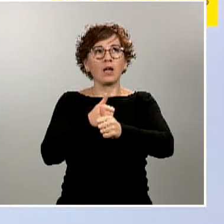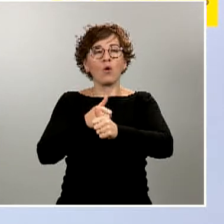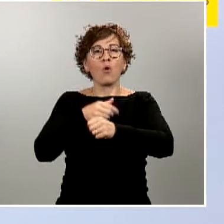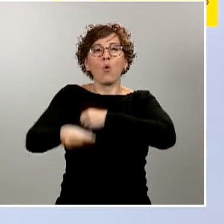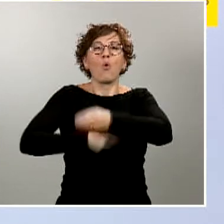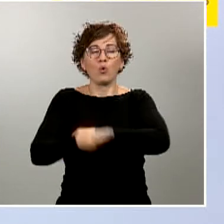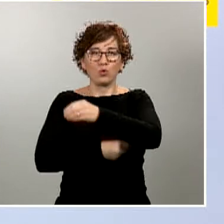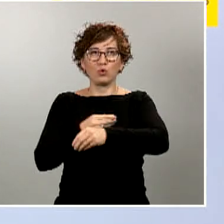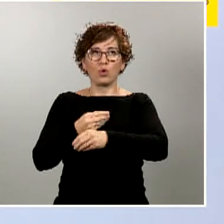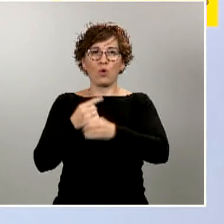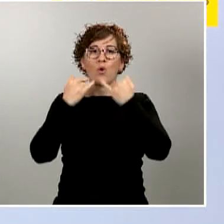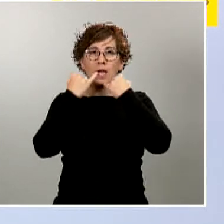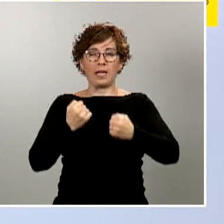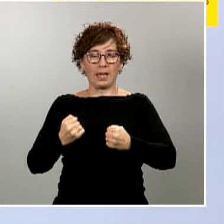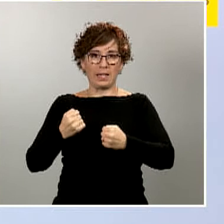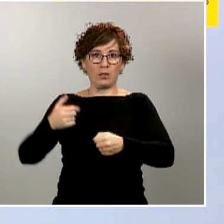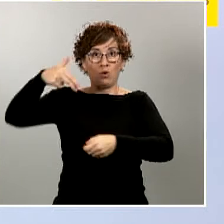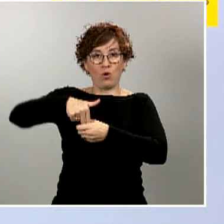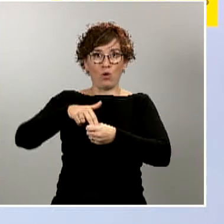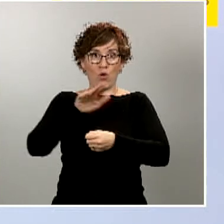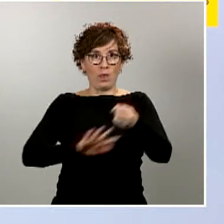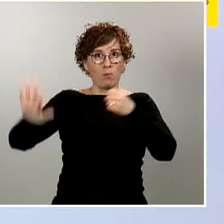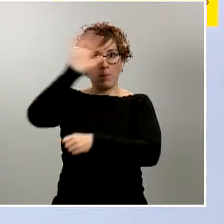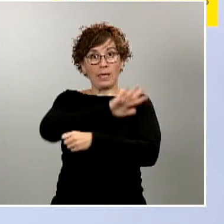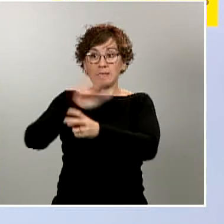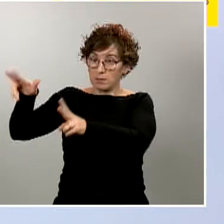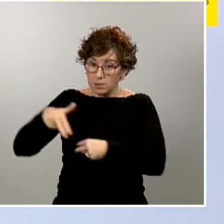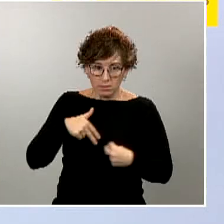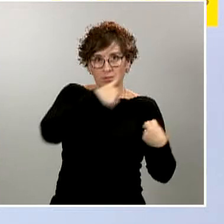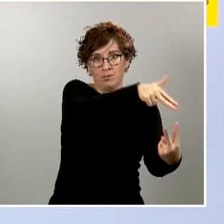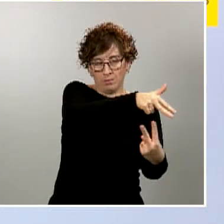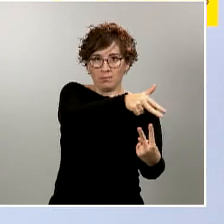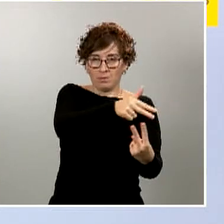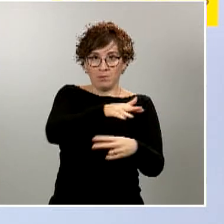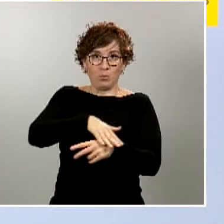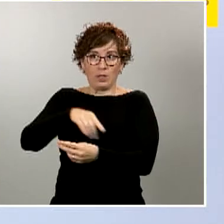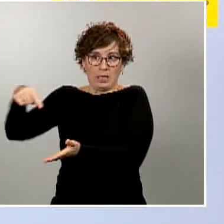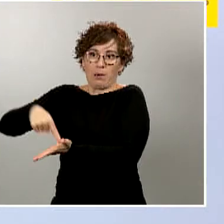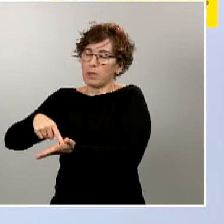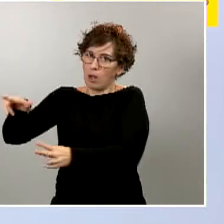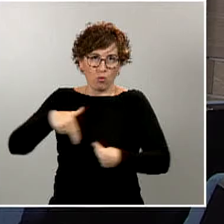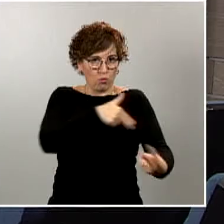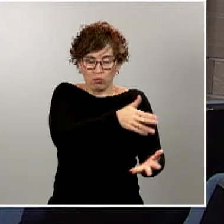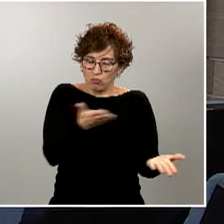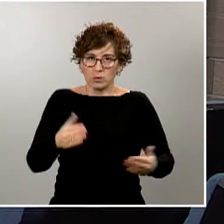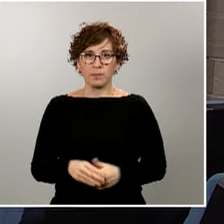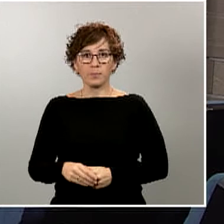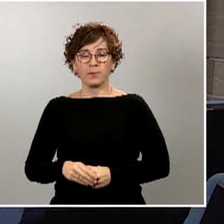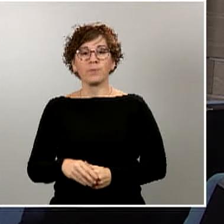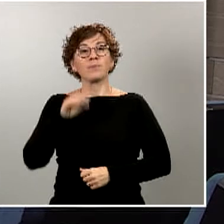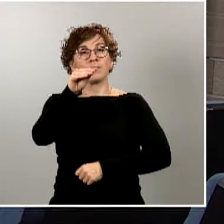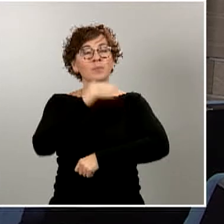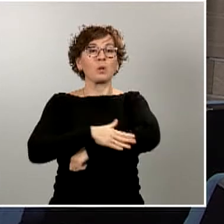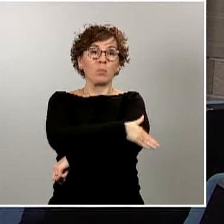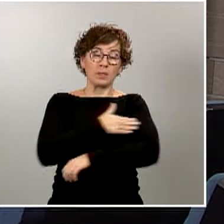mismo. Se lo trasladaremos, dado que es una reivindicación, se la haremos llegar. Ministro de Sanidad y ministra